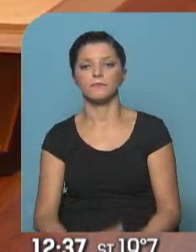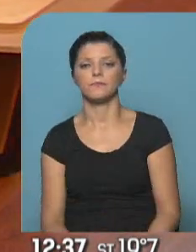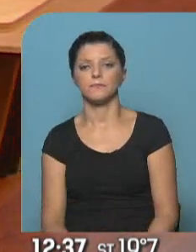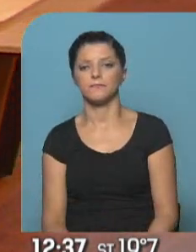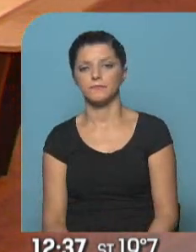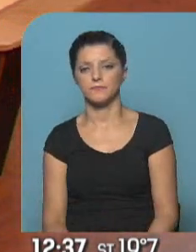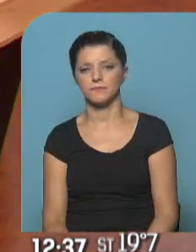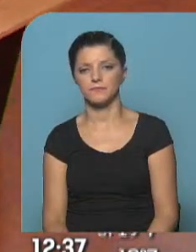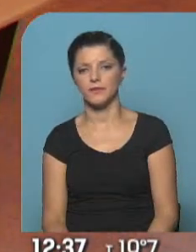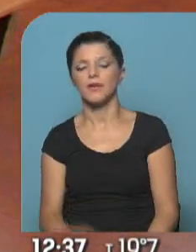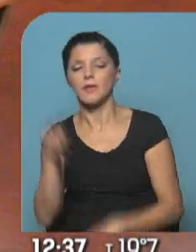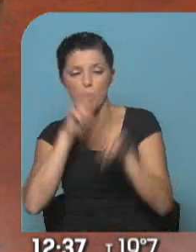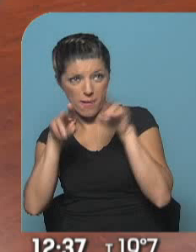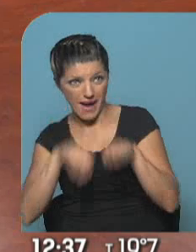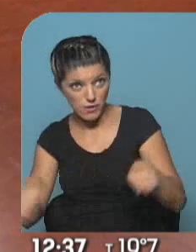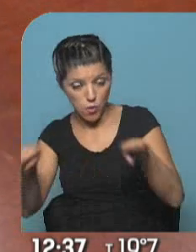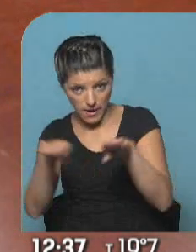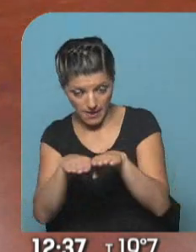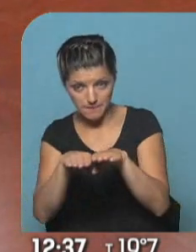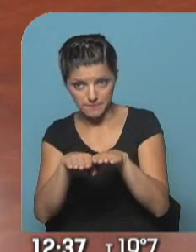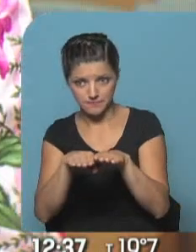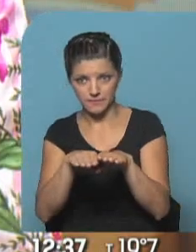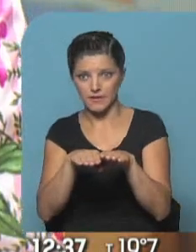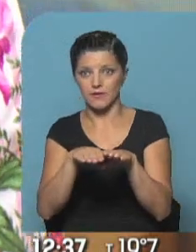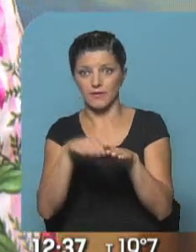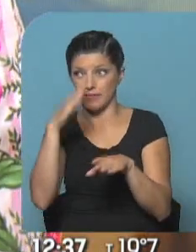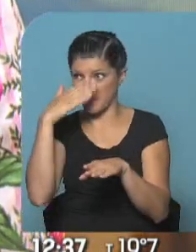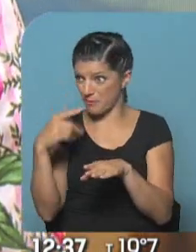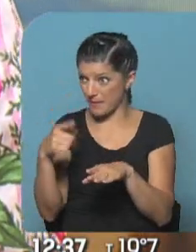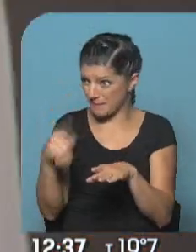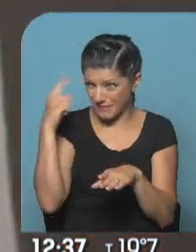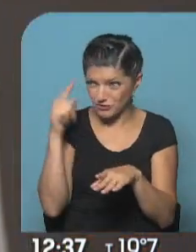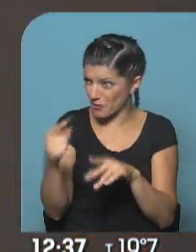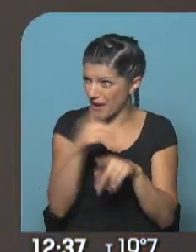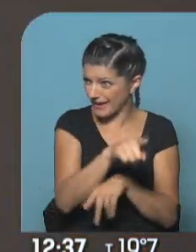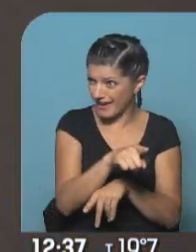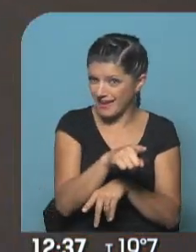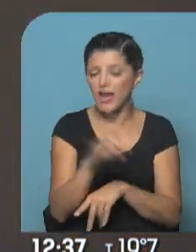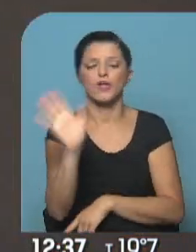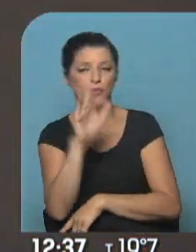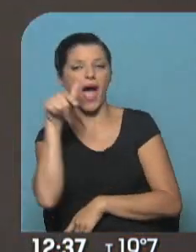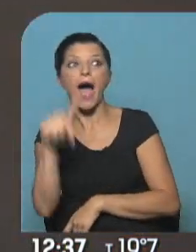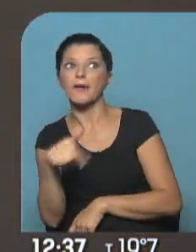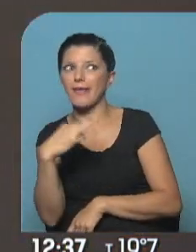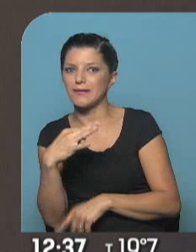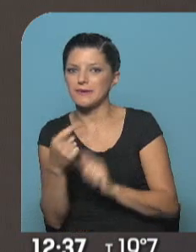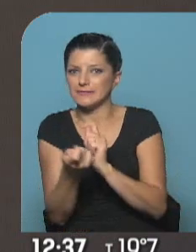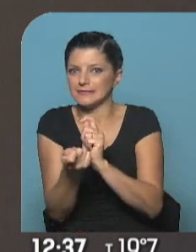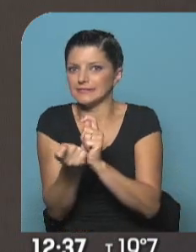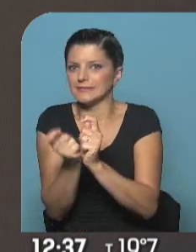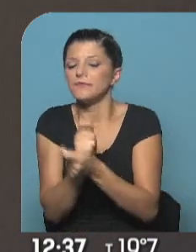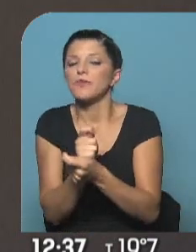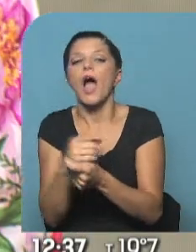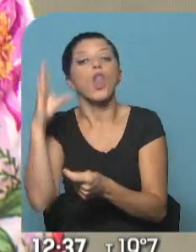convierte en un poquito más equitativo, buscaba convertir eso. Él, y después se fue acercando a Piñera. No, ahora se tiene que acercar al Frente Amplio